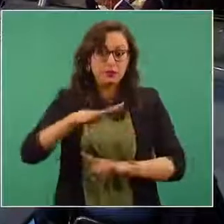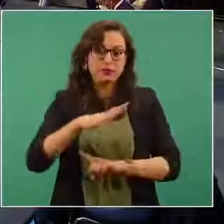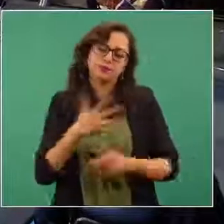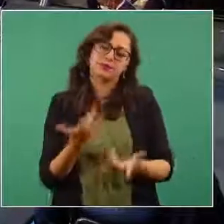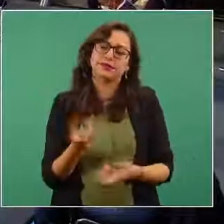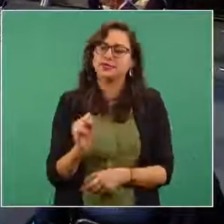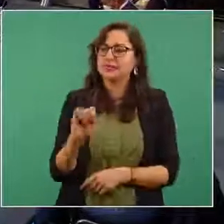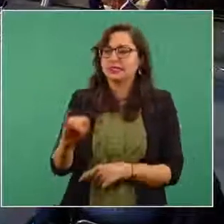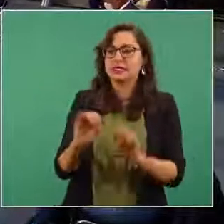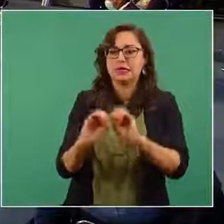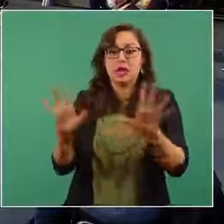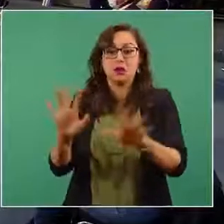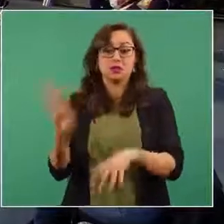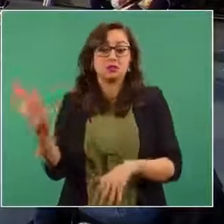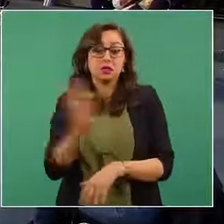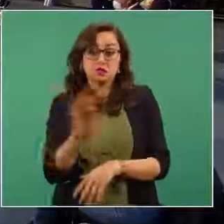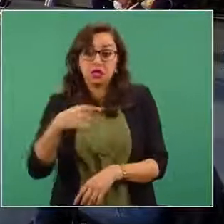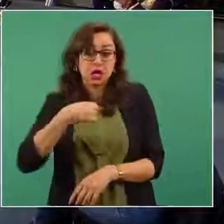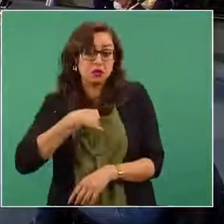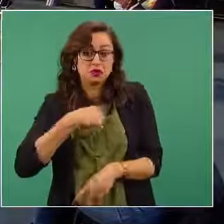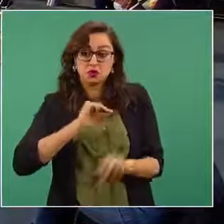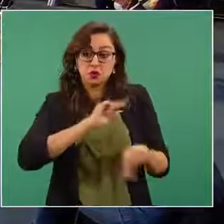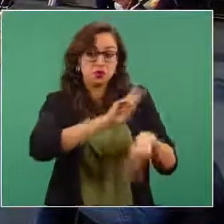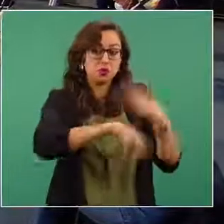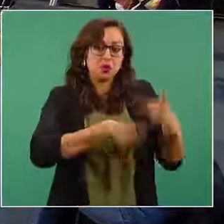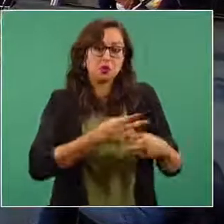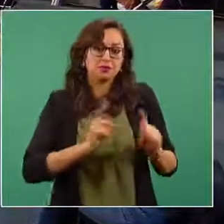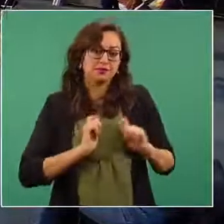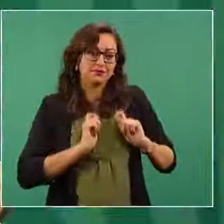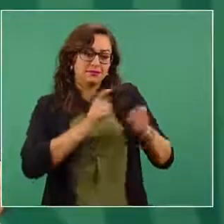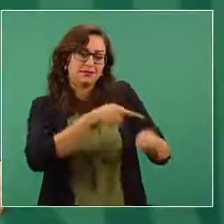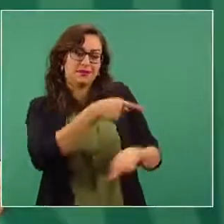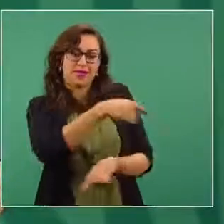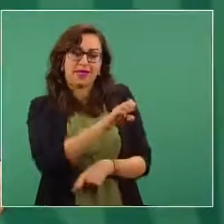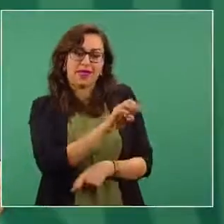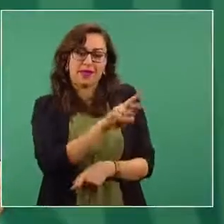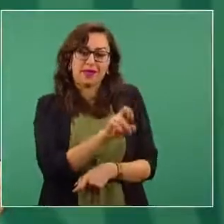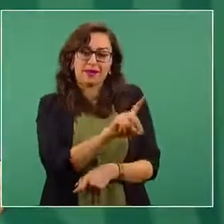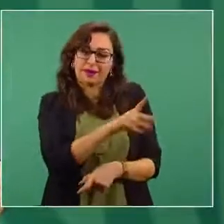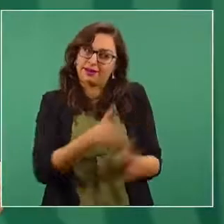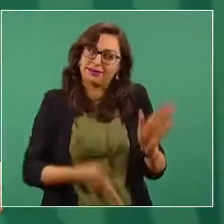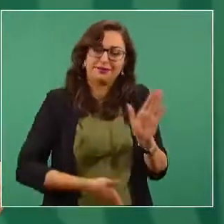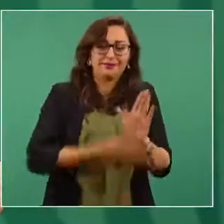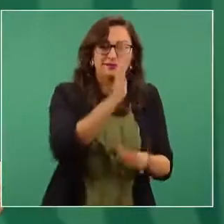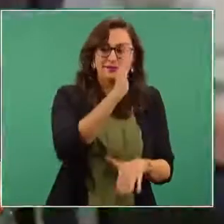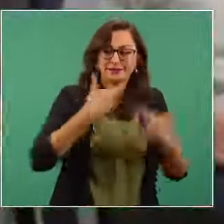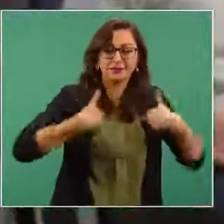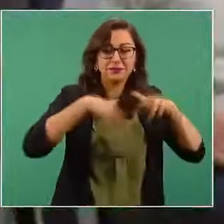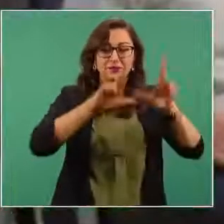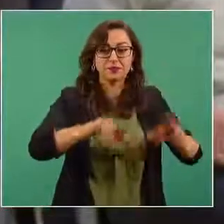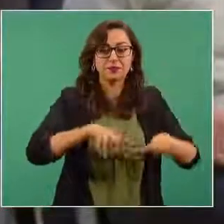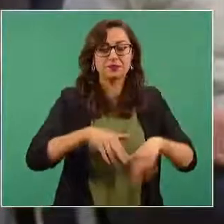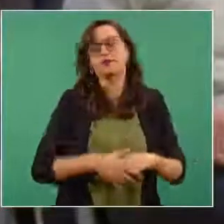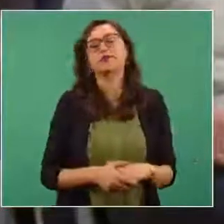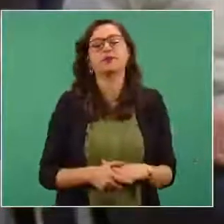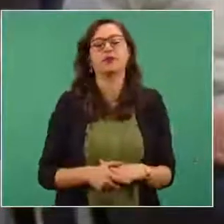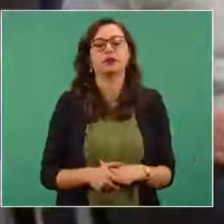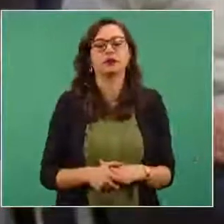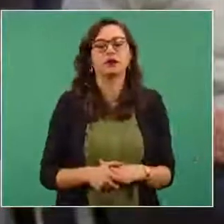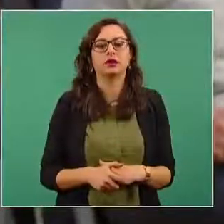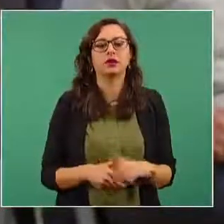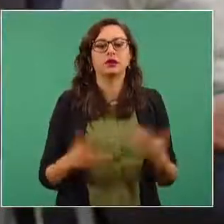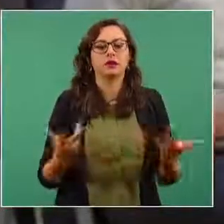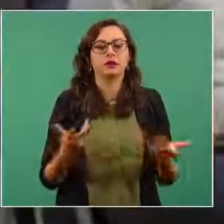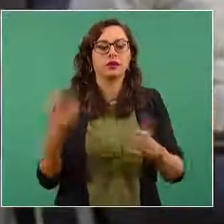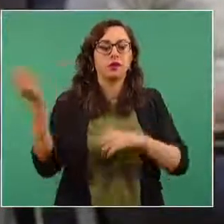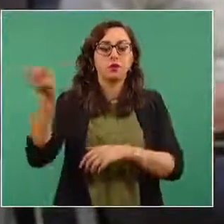o él va encabezando la ¿Está delegación. definido si va a ser virtual, o sea, si va a ser